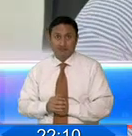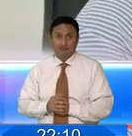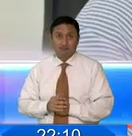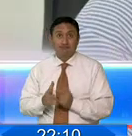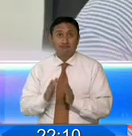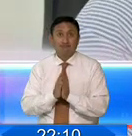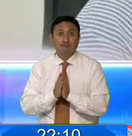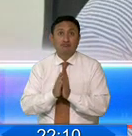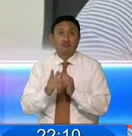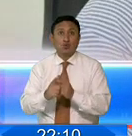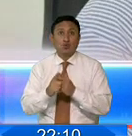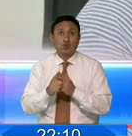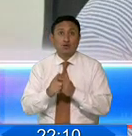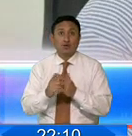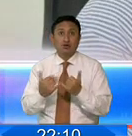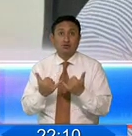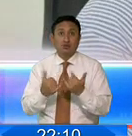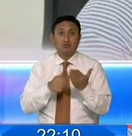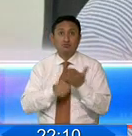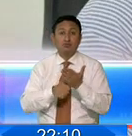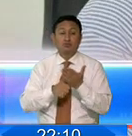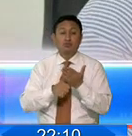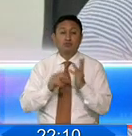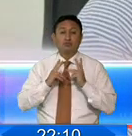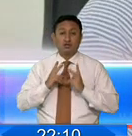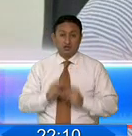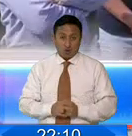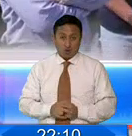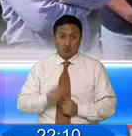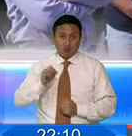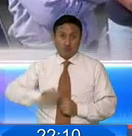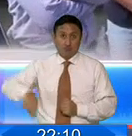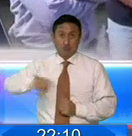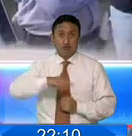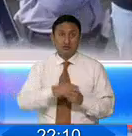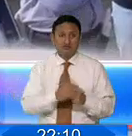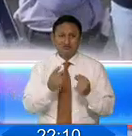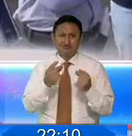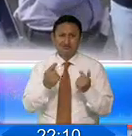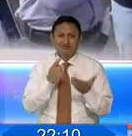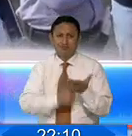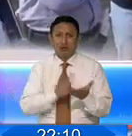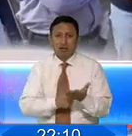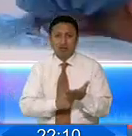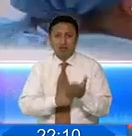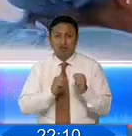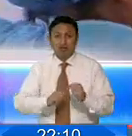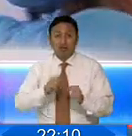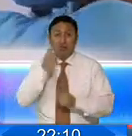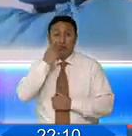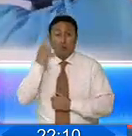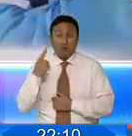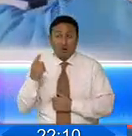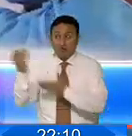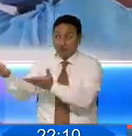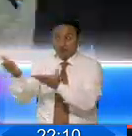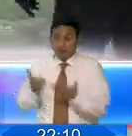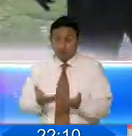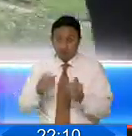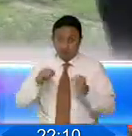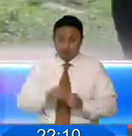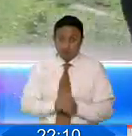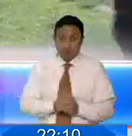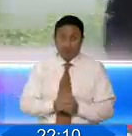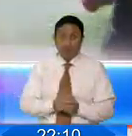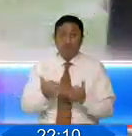a través del ministerio de salud pública según diagnóstico rápido una situación que envíen las pruebas para determinar en